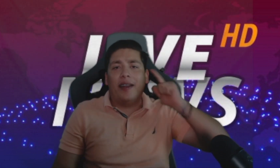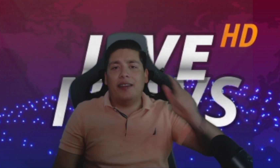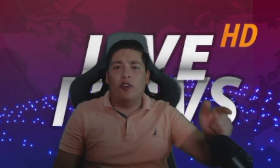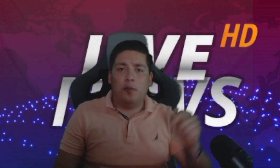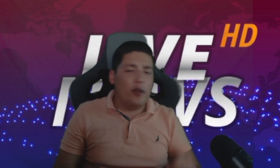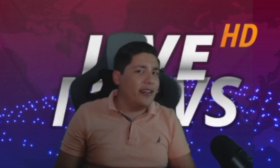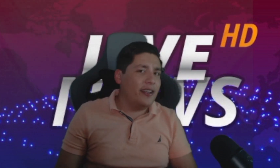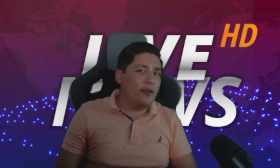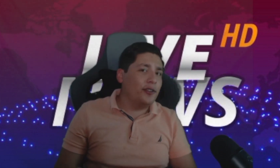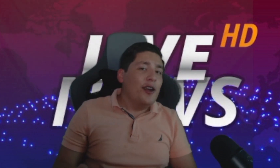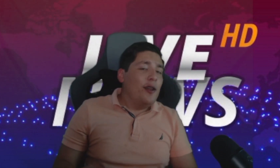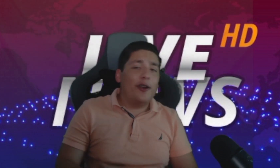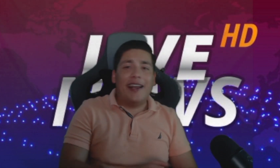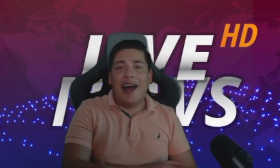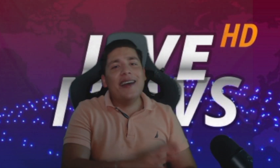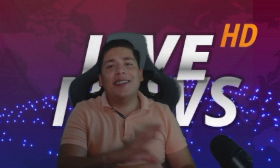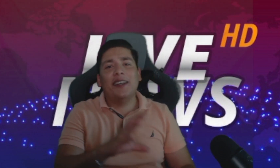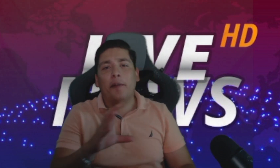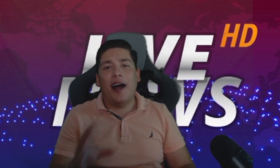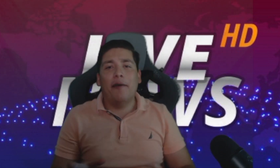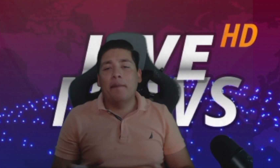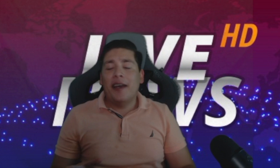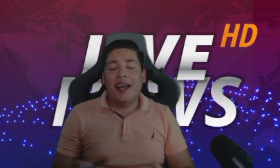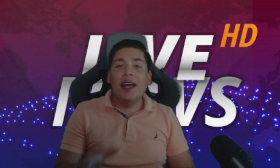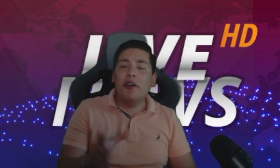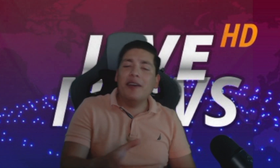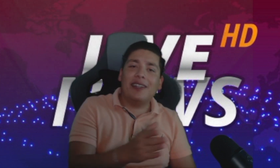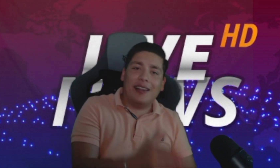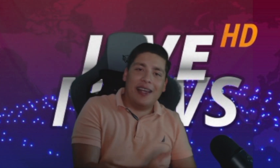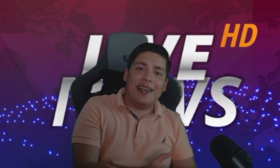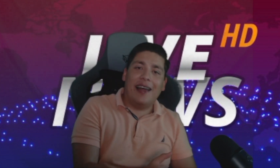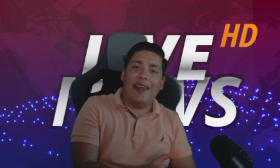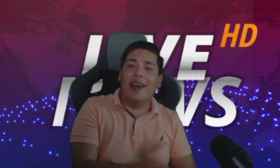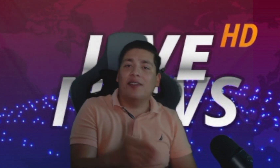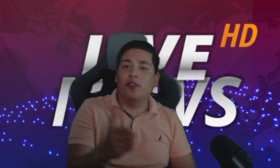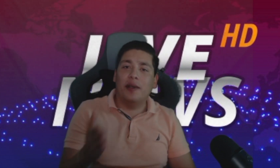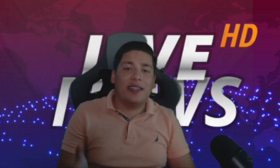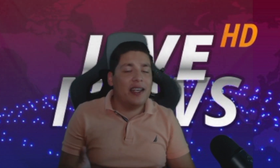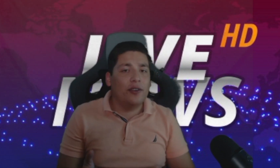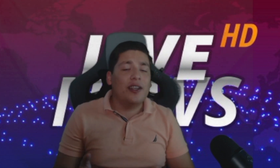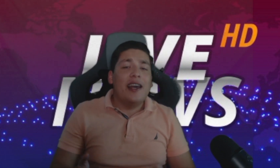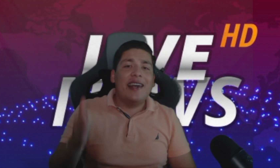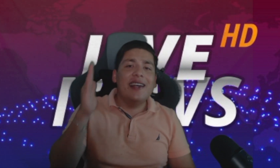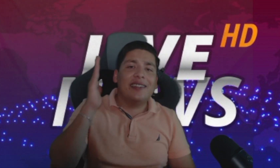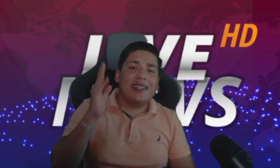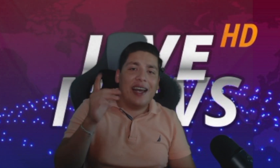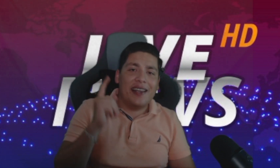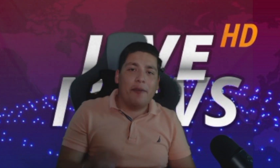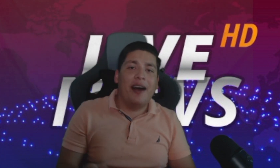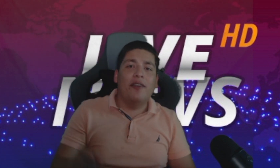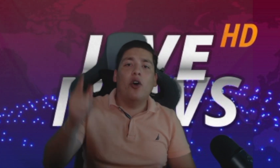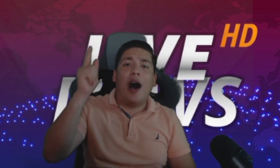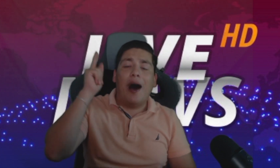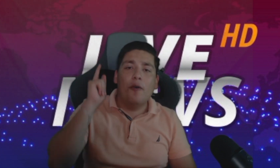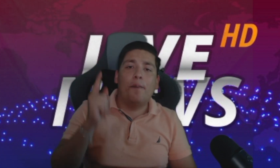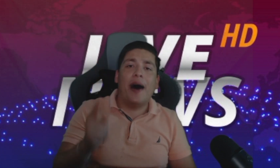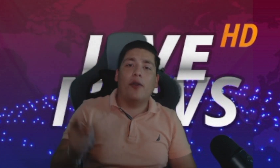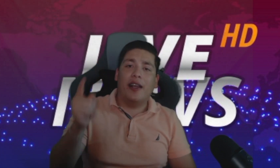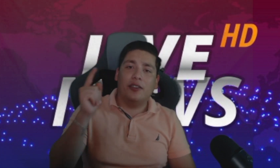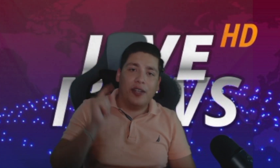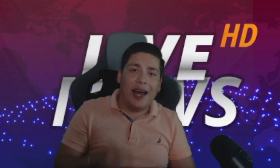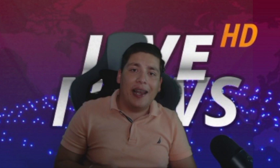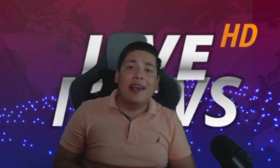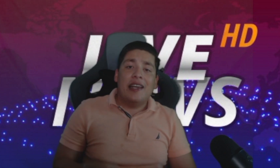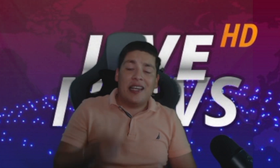los partidos políticos. Lo que nadie se esperaba es la nueva estrategia de estos mezquinos, y es que están llamando a un